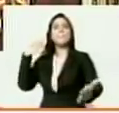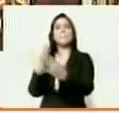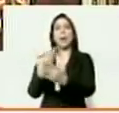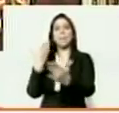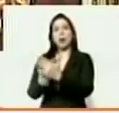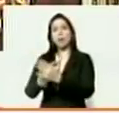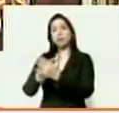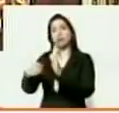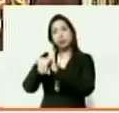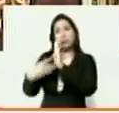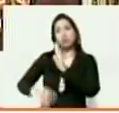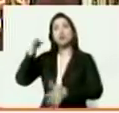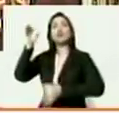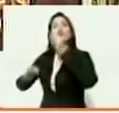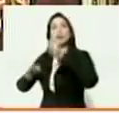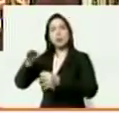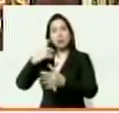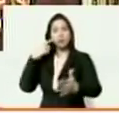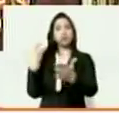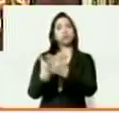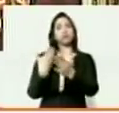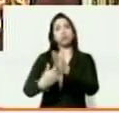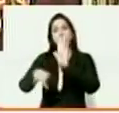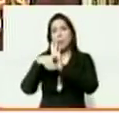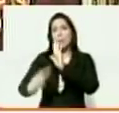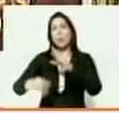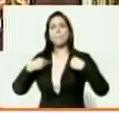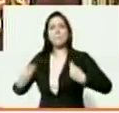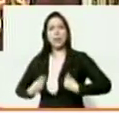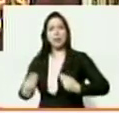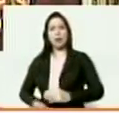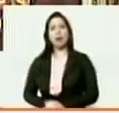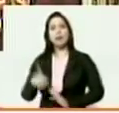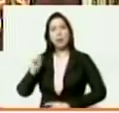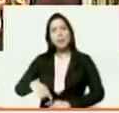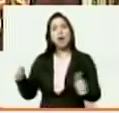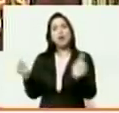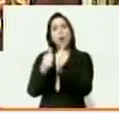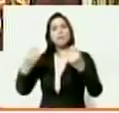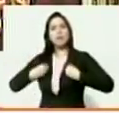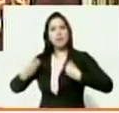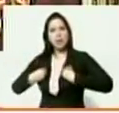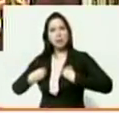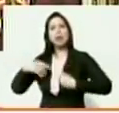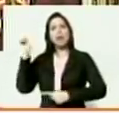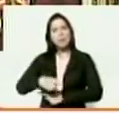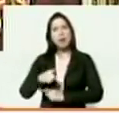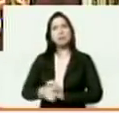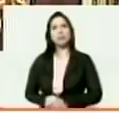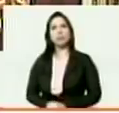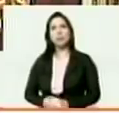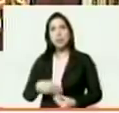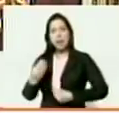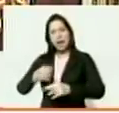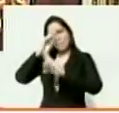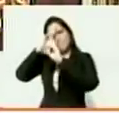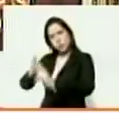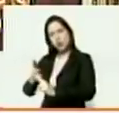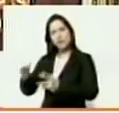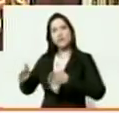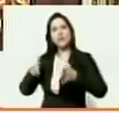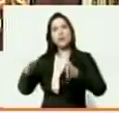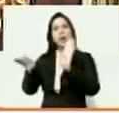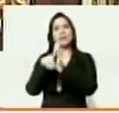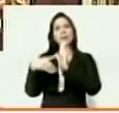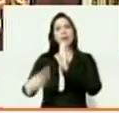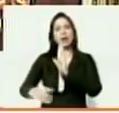a la justicia, el derecho a la vida, el derecho a la convivencia, y se haga respetar por la vía del